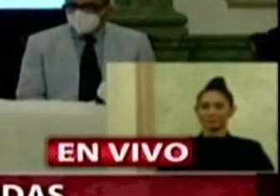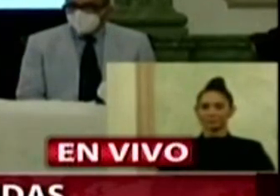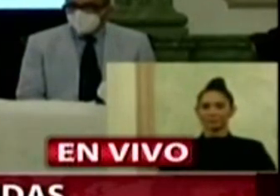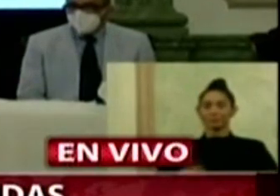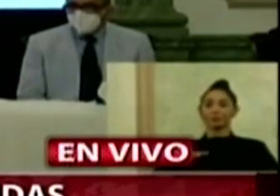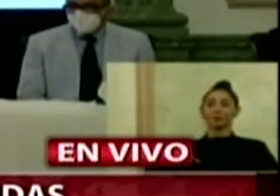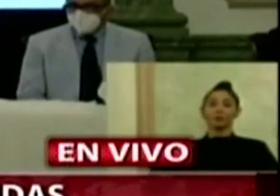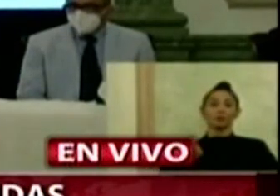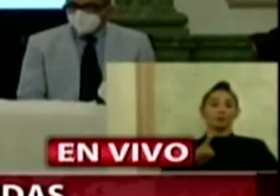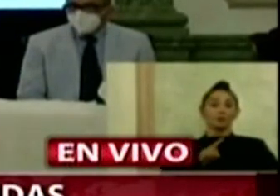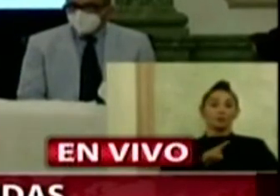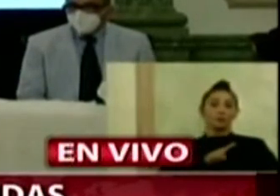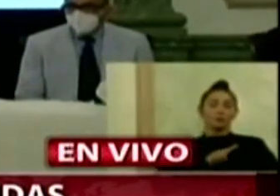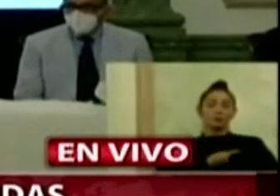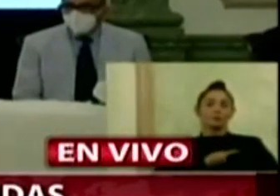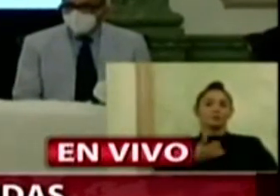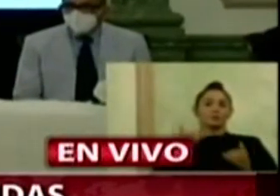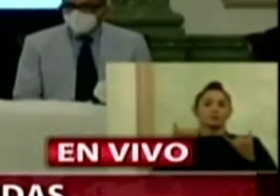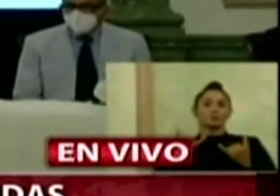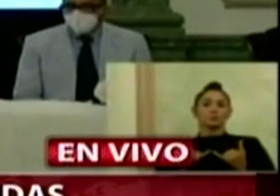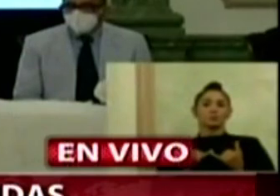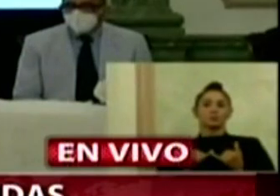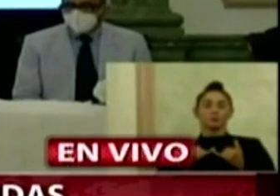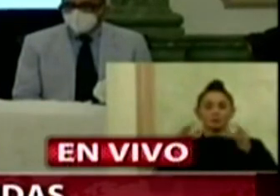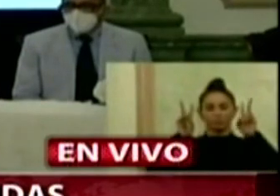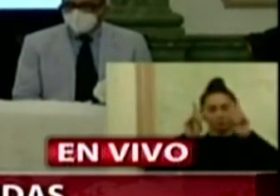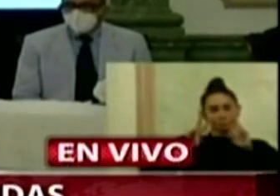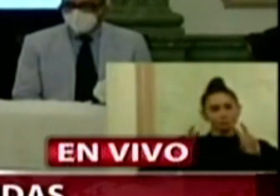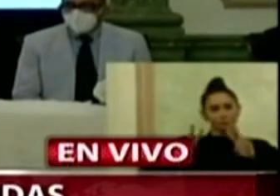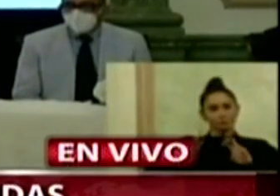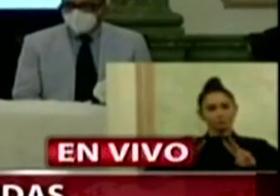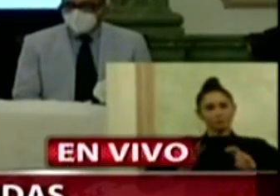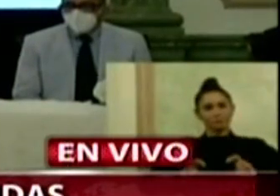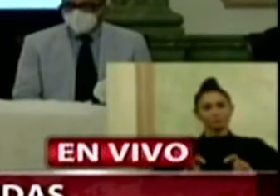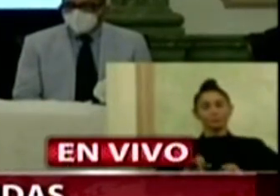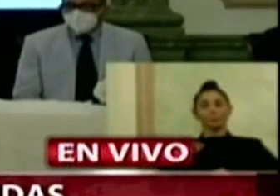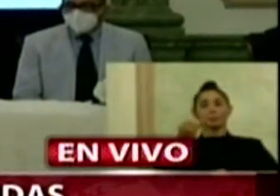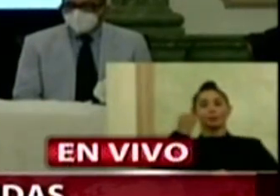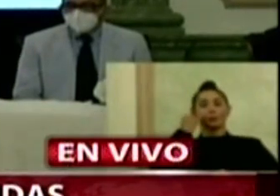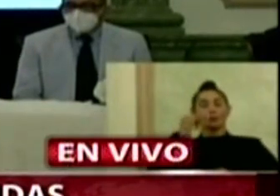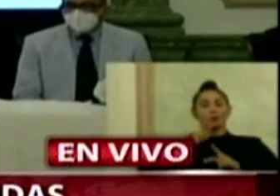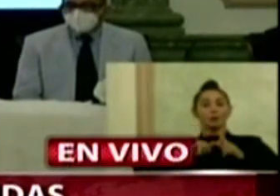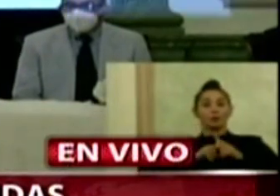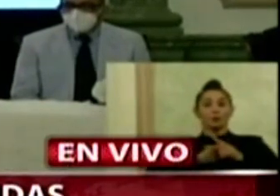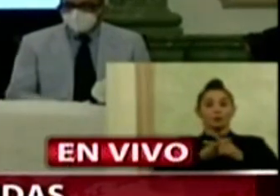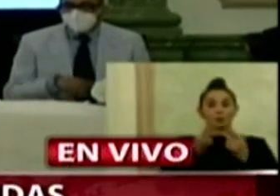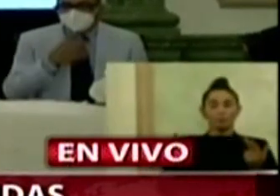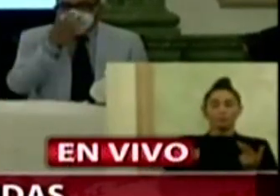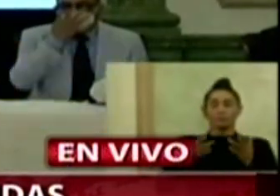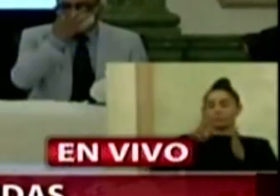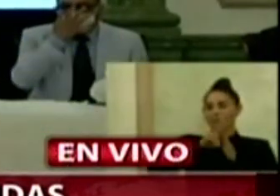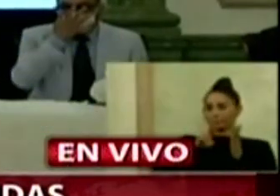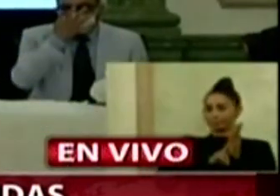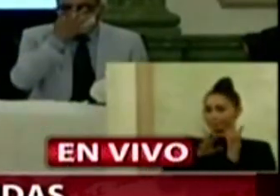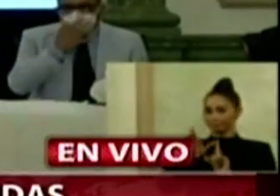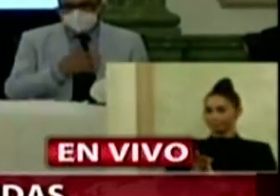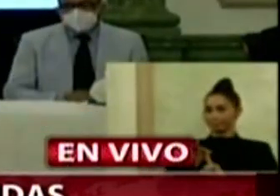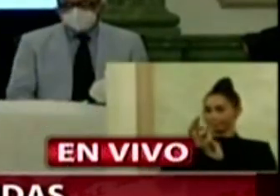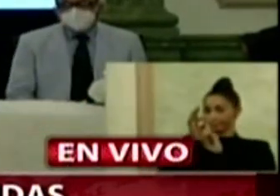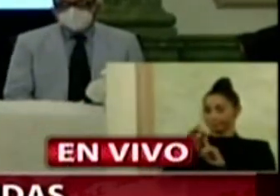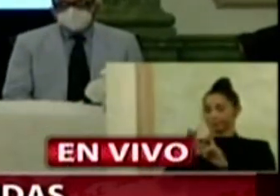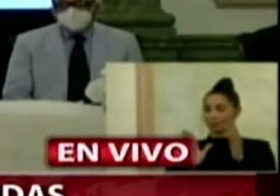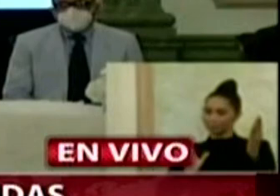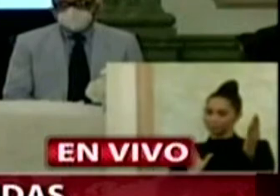Nosotros estamos contemplando poder empezar a aplicar una serie de medidas especiales ante